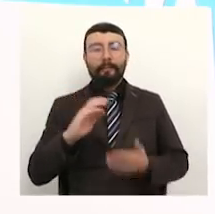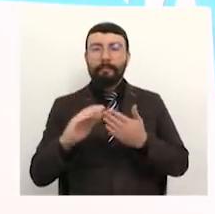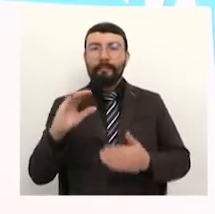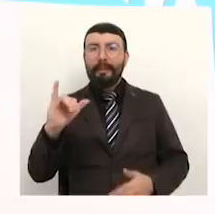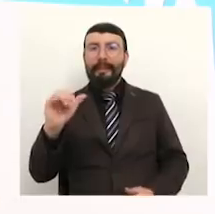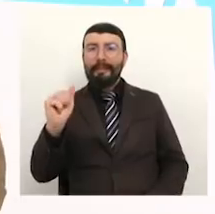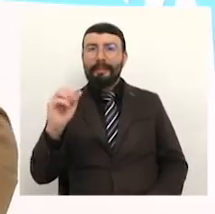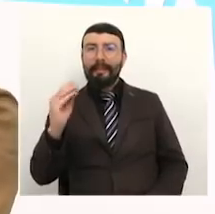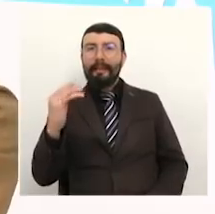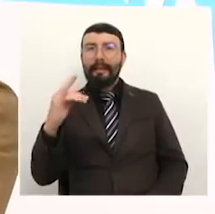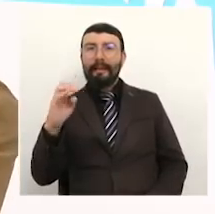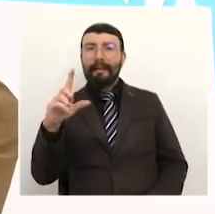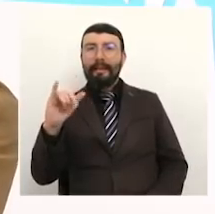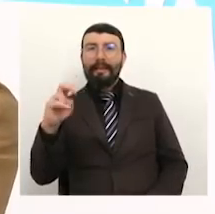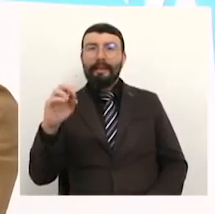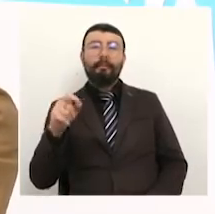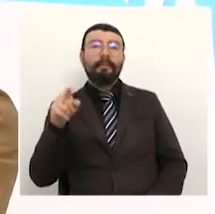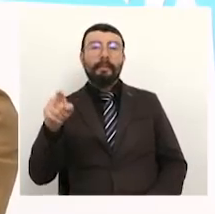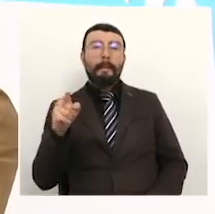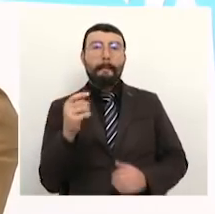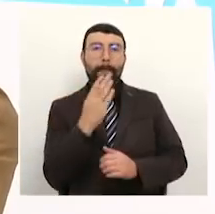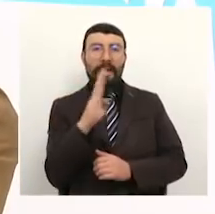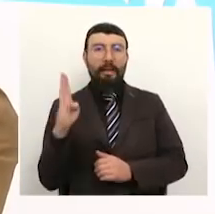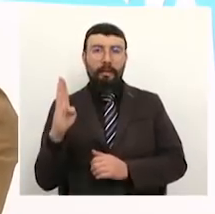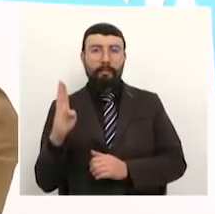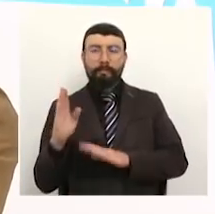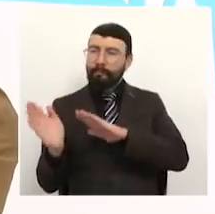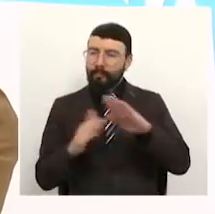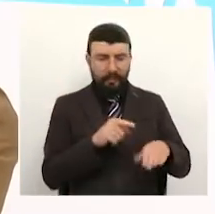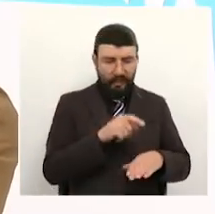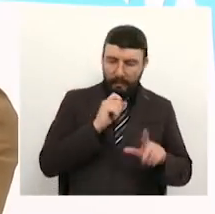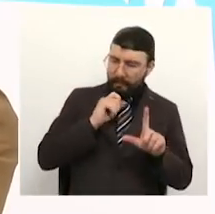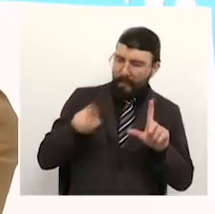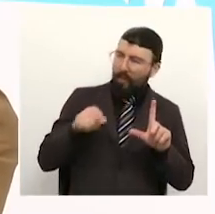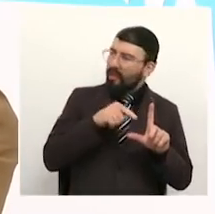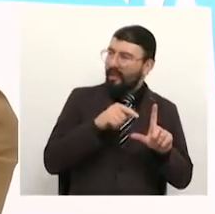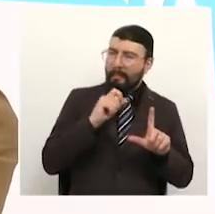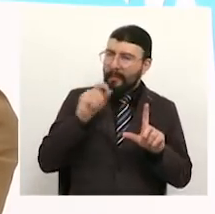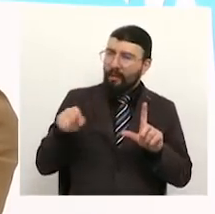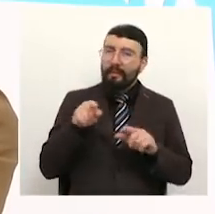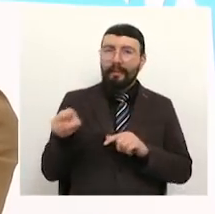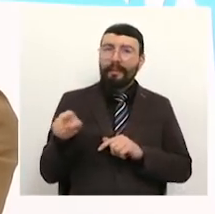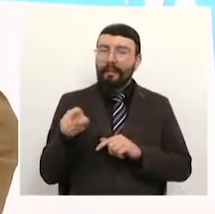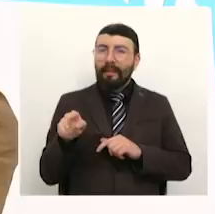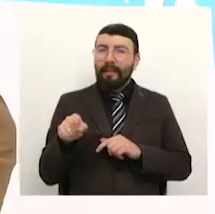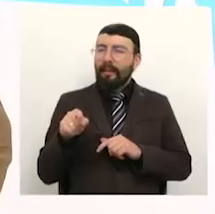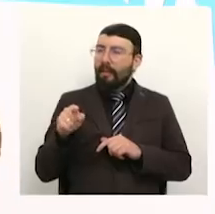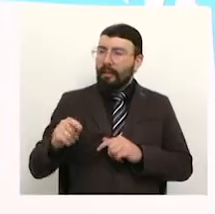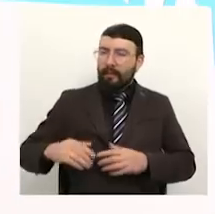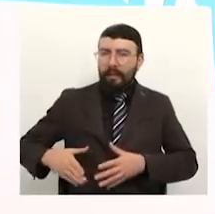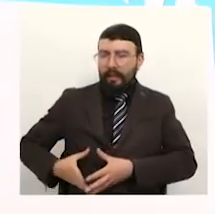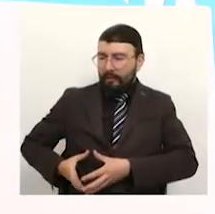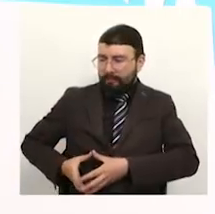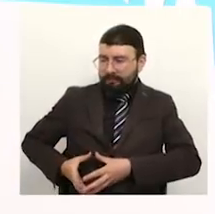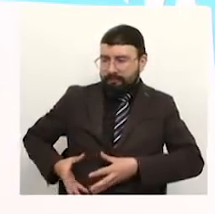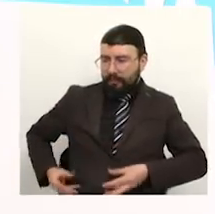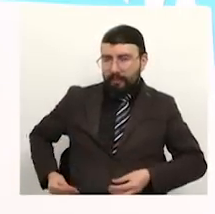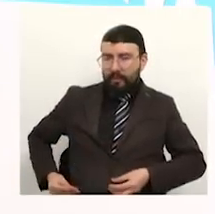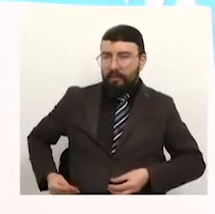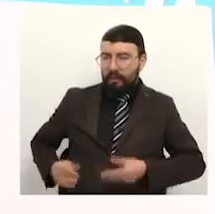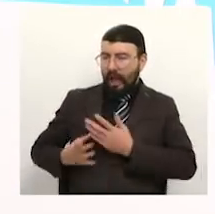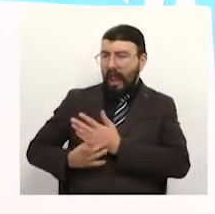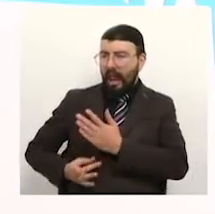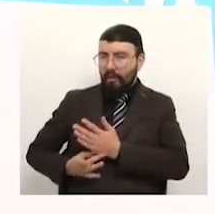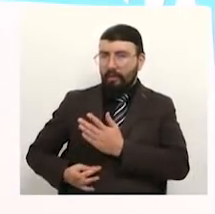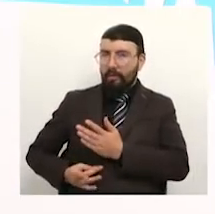hay una pregunta que habla sobre el hígado graso y entonces estamos hablando del pulmón puede una patología de hígado ya